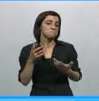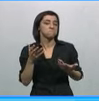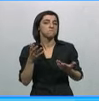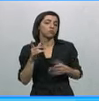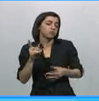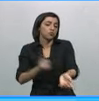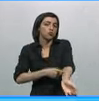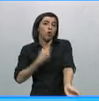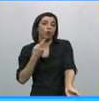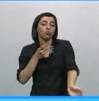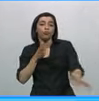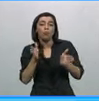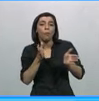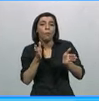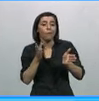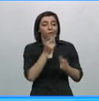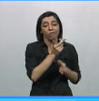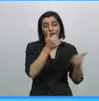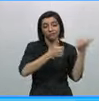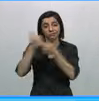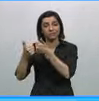estábamos acostumbrados a torneos cortos. Sí, sí.